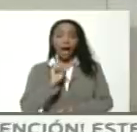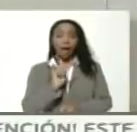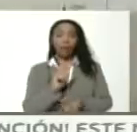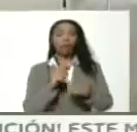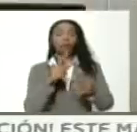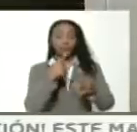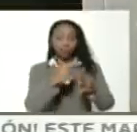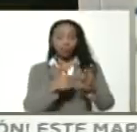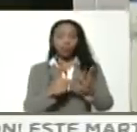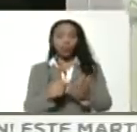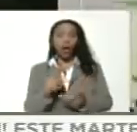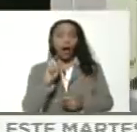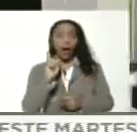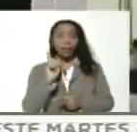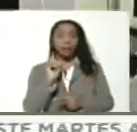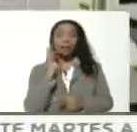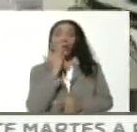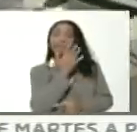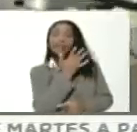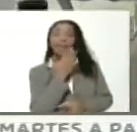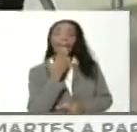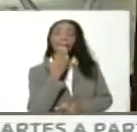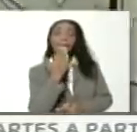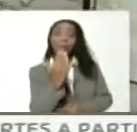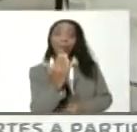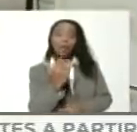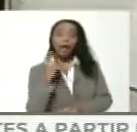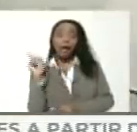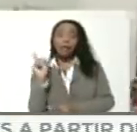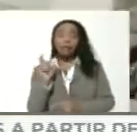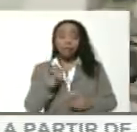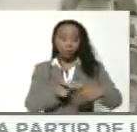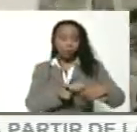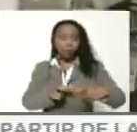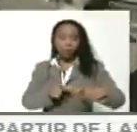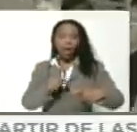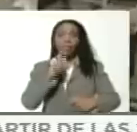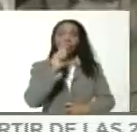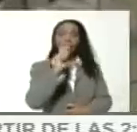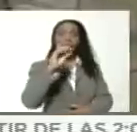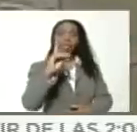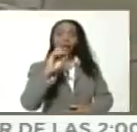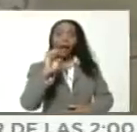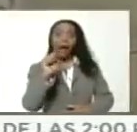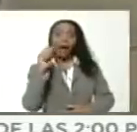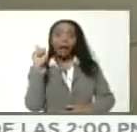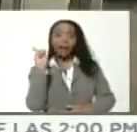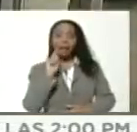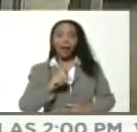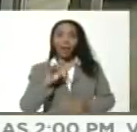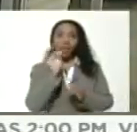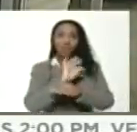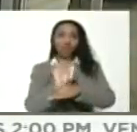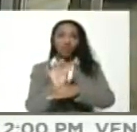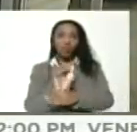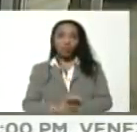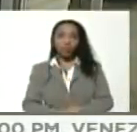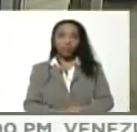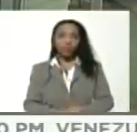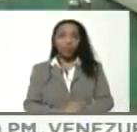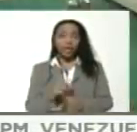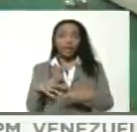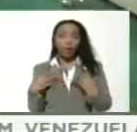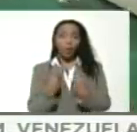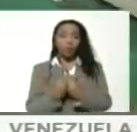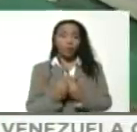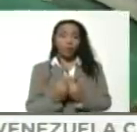Es un cristal oscilador que permite que esa tarjeta, que es una TDA que utiliza CanTV, funcione. La compañera también